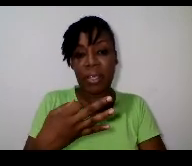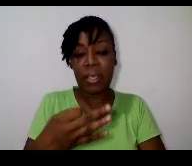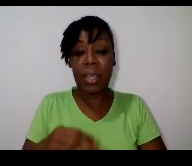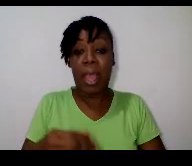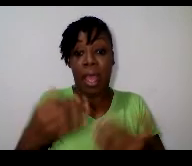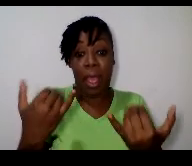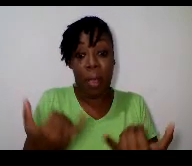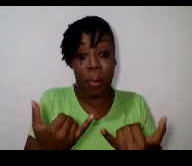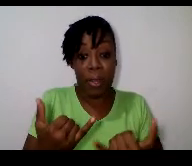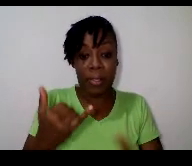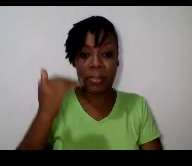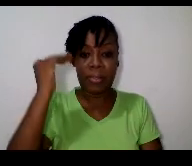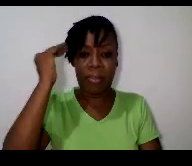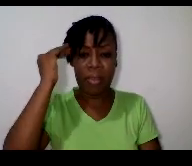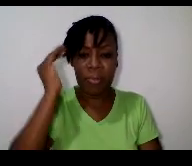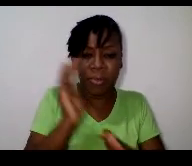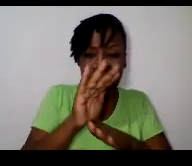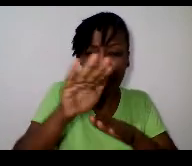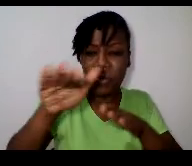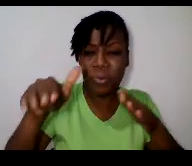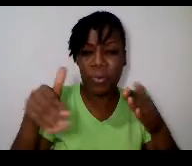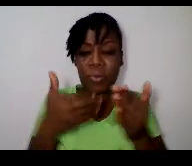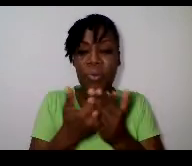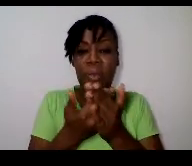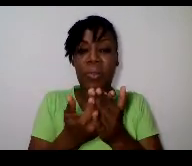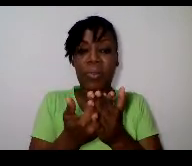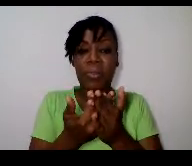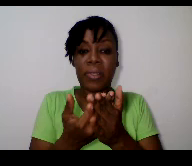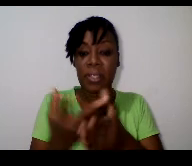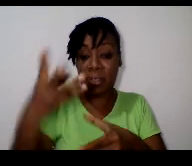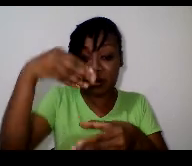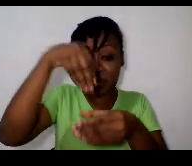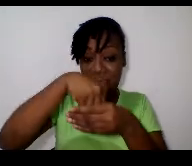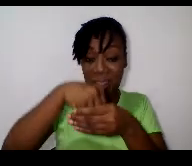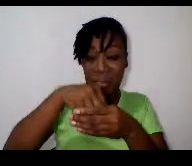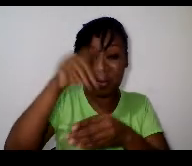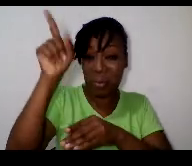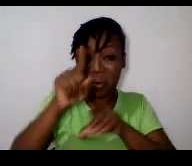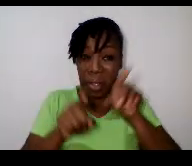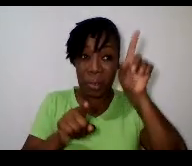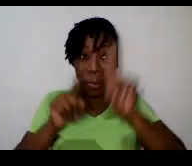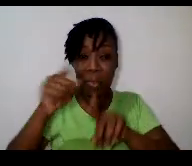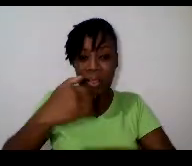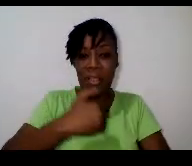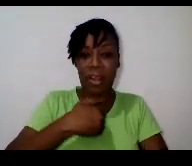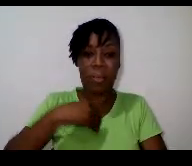que todos, pero absolutamente todos los que estamos en esta tormenta tenemos un cerebro.